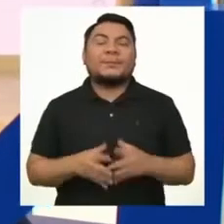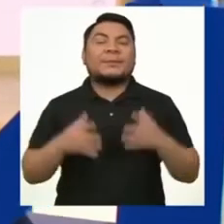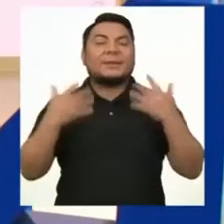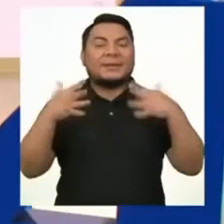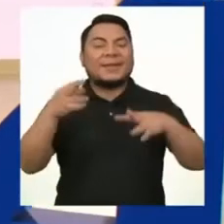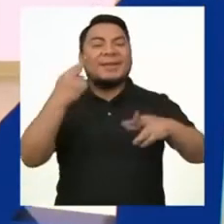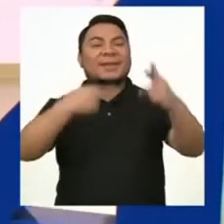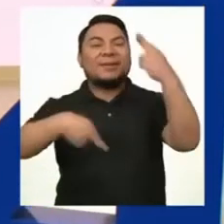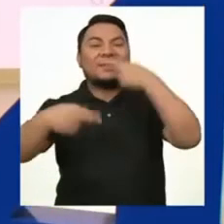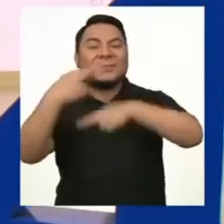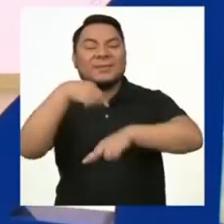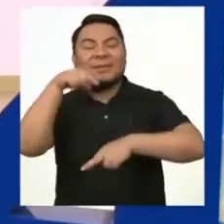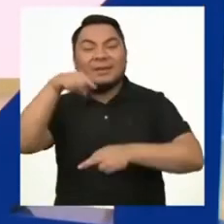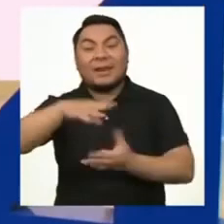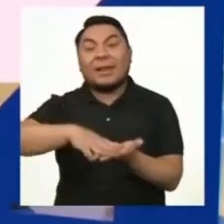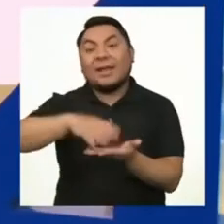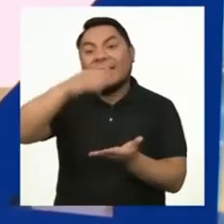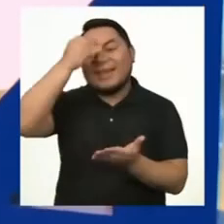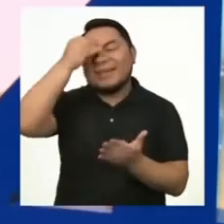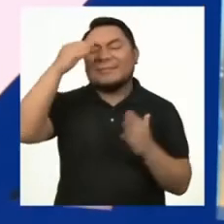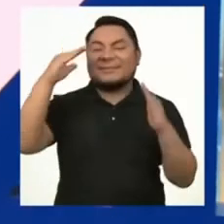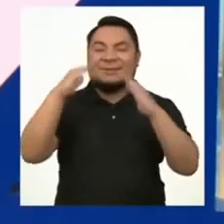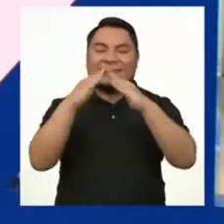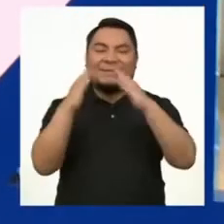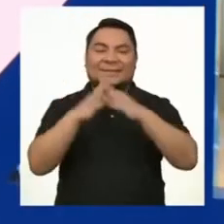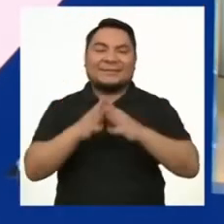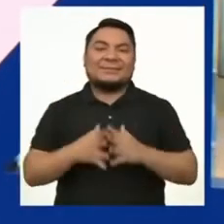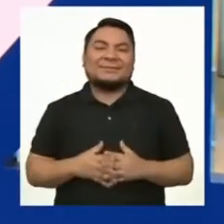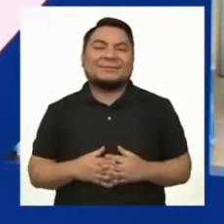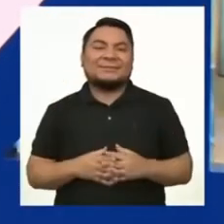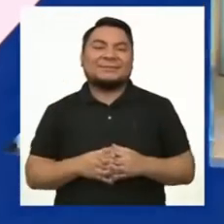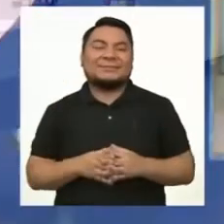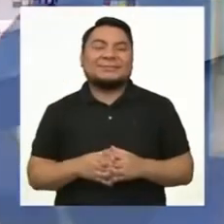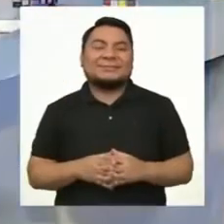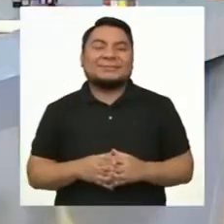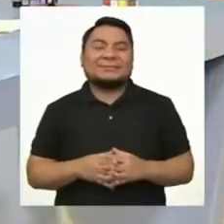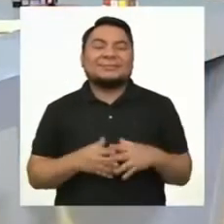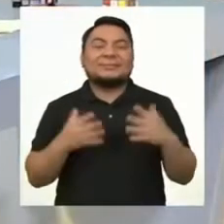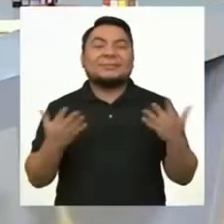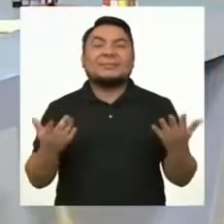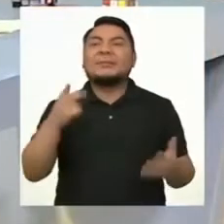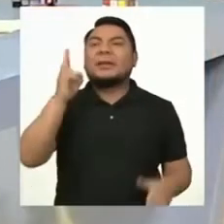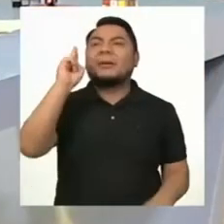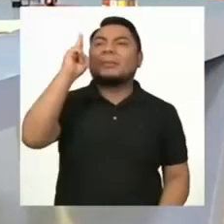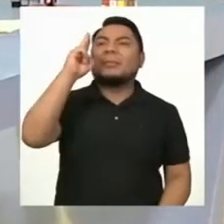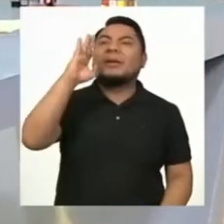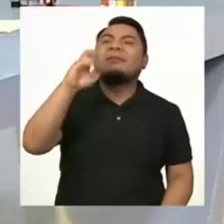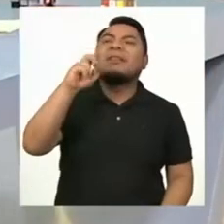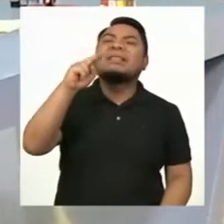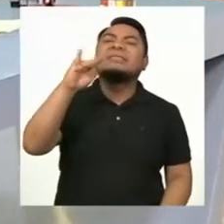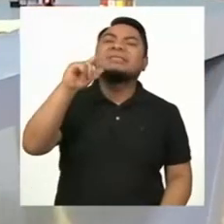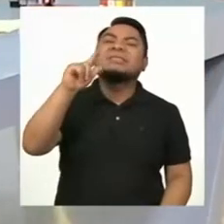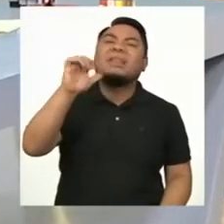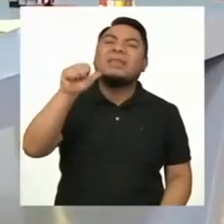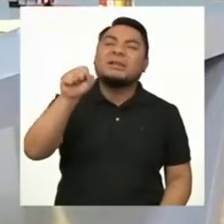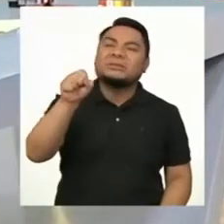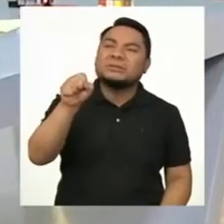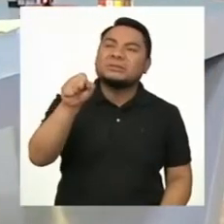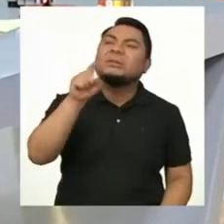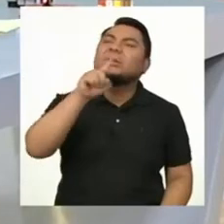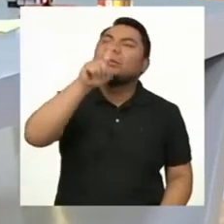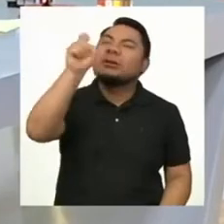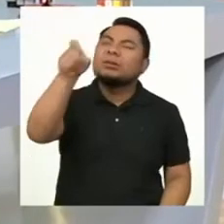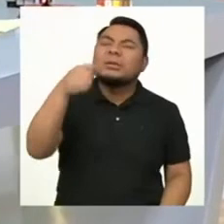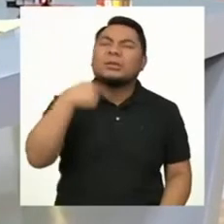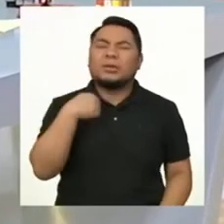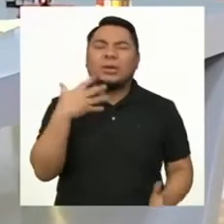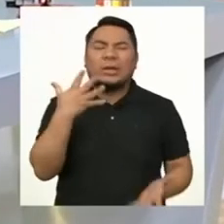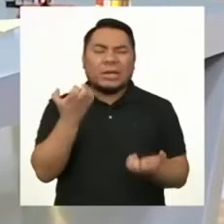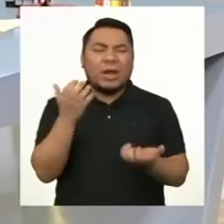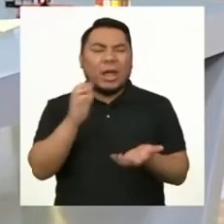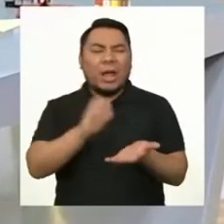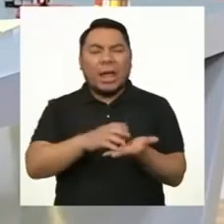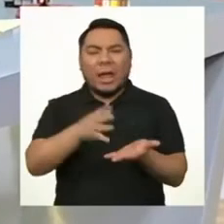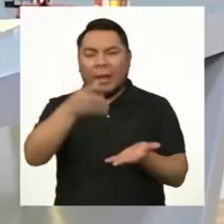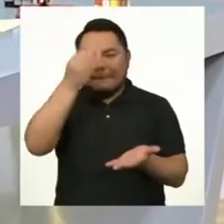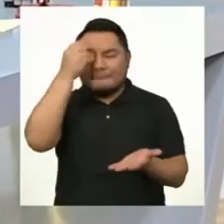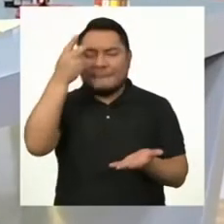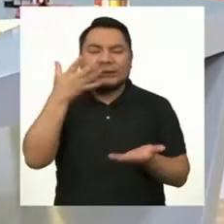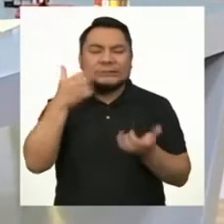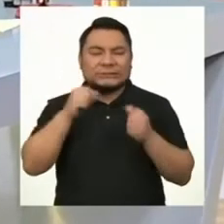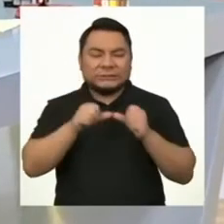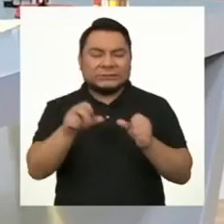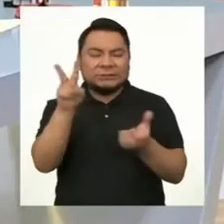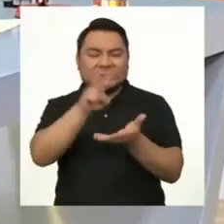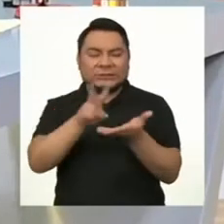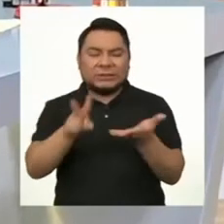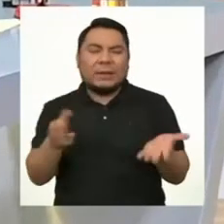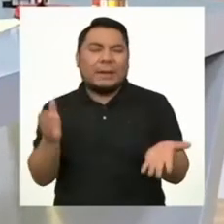Estamos de vuelta en Aprendo en Casa. Profesora Felicitas, quiero saber más y seguir leyendo para hacer